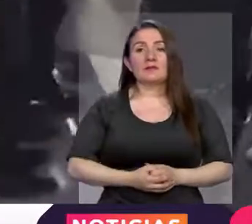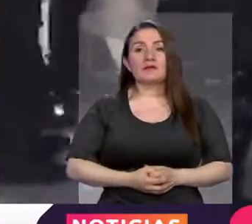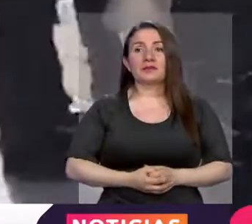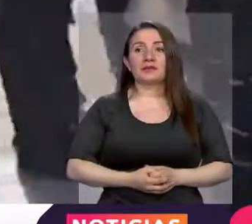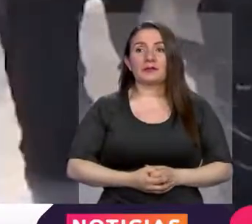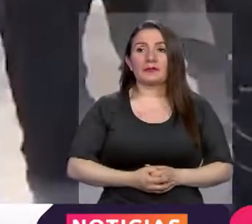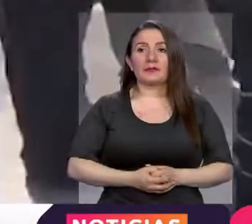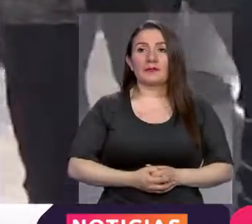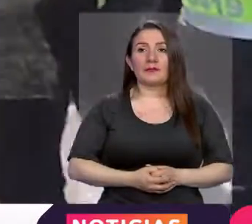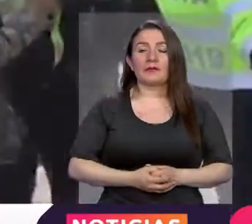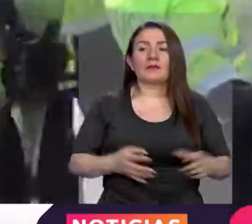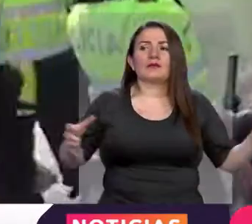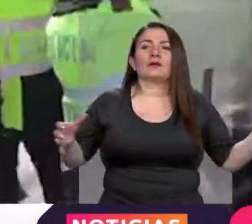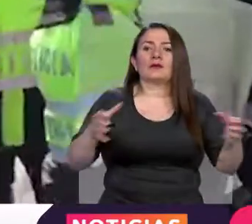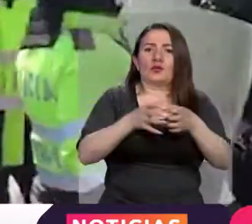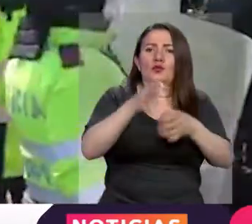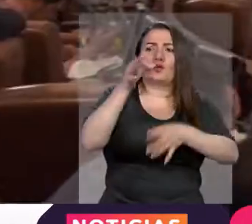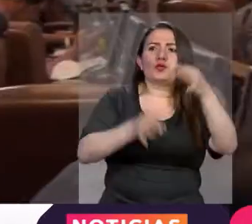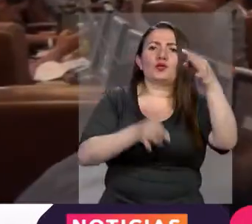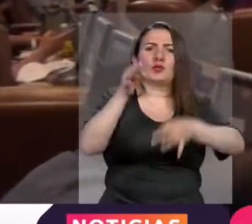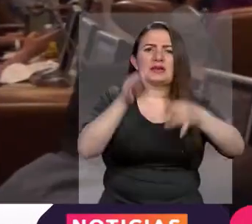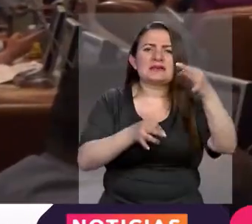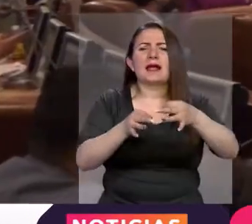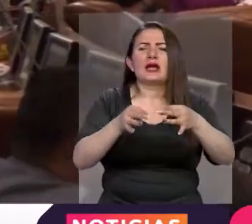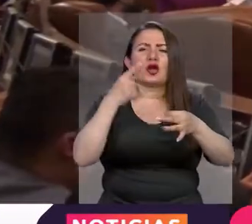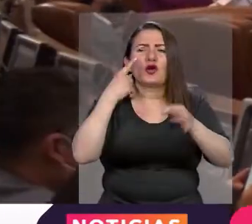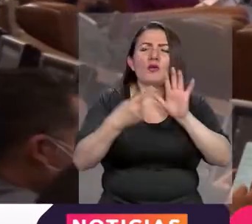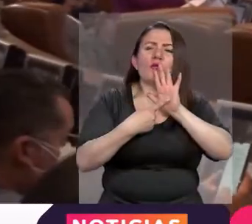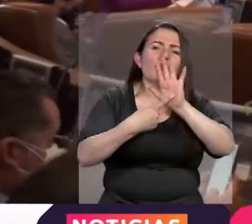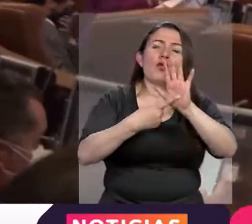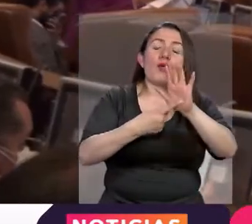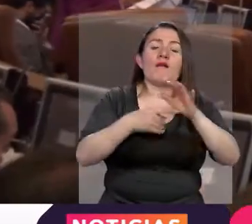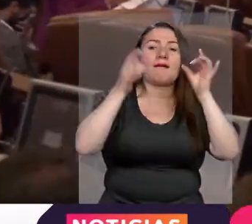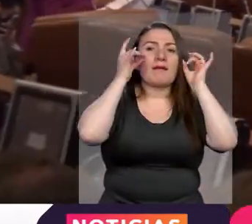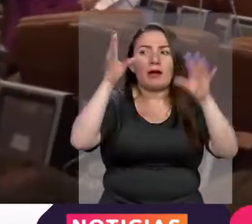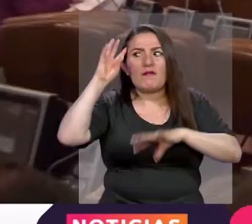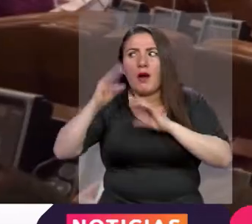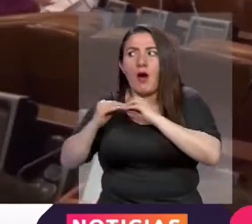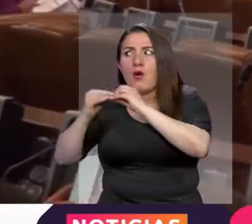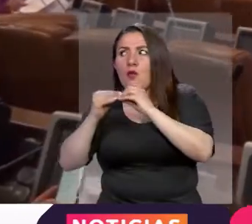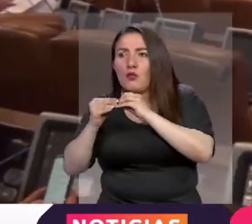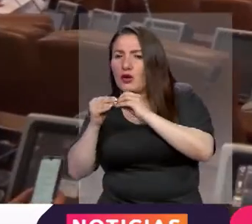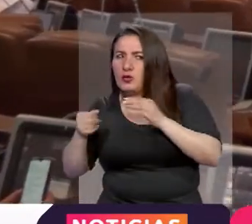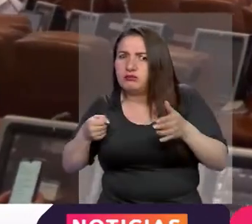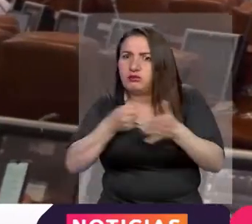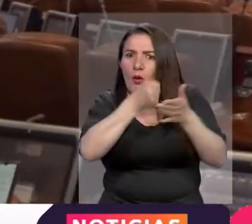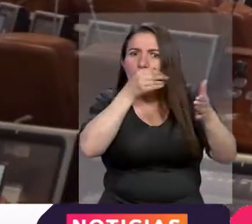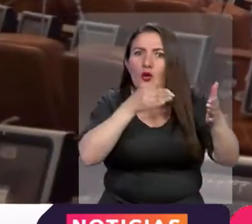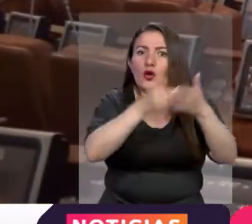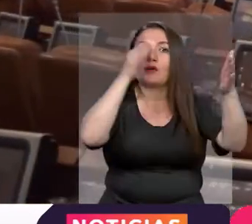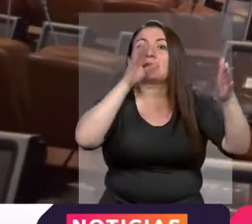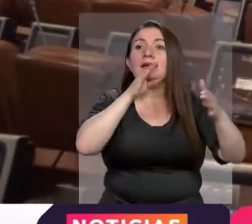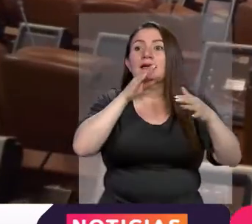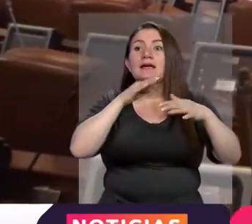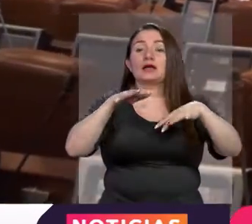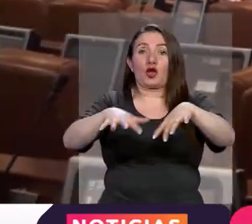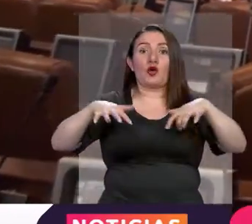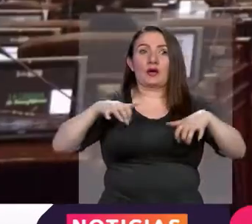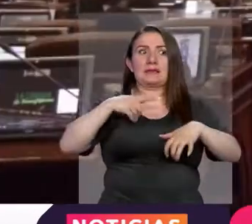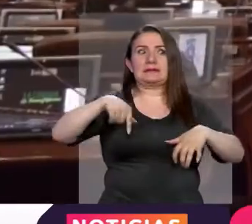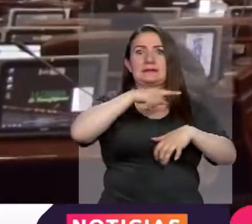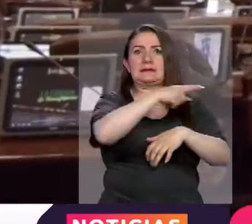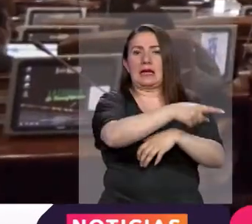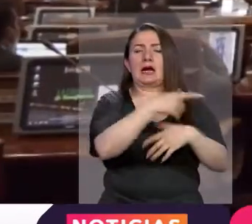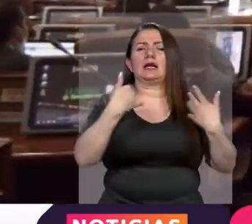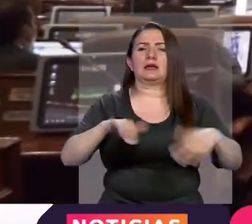estadísticas de organismos judiciales, el delito de concierto para delinquir es el más cometido, pero por congresistas, razón por